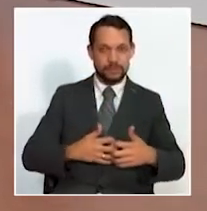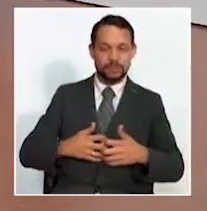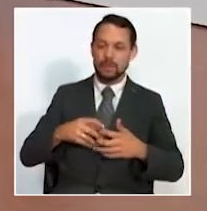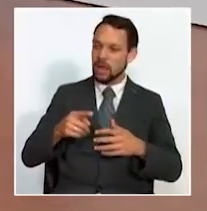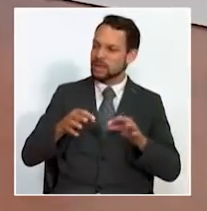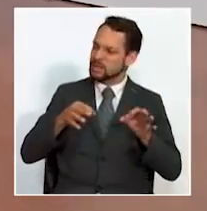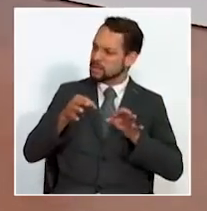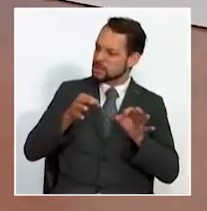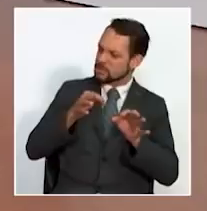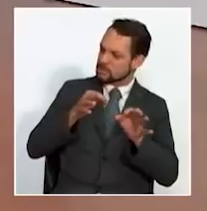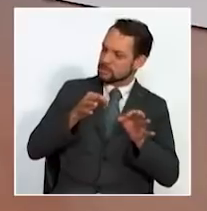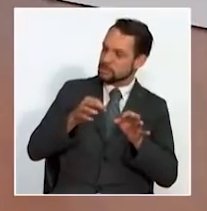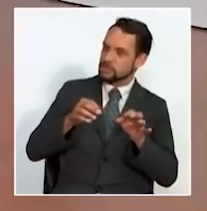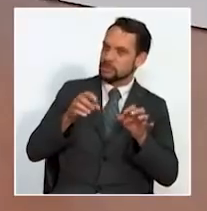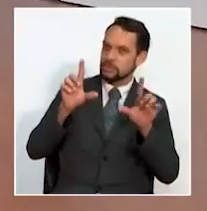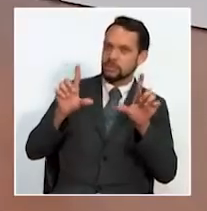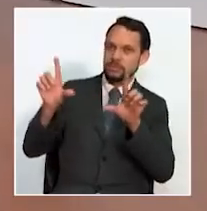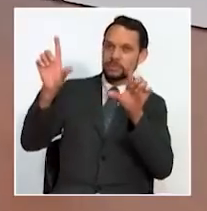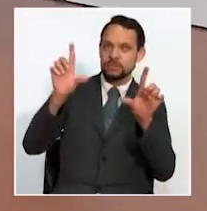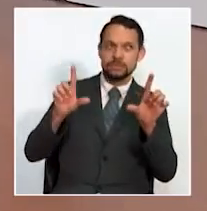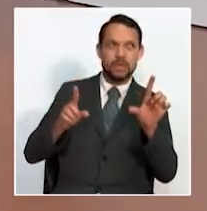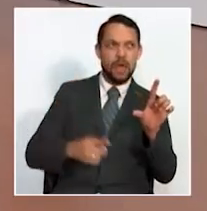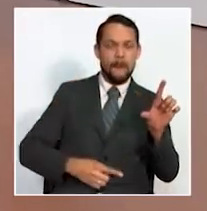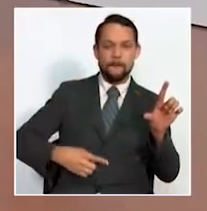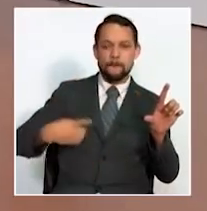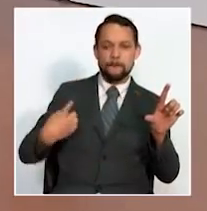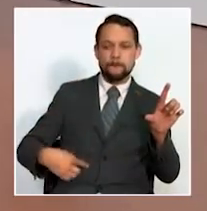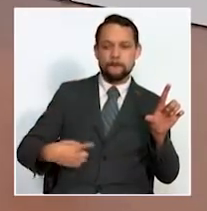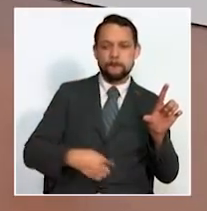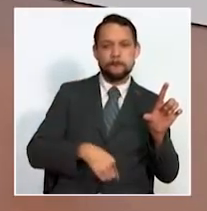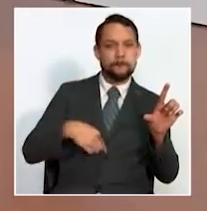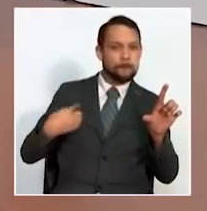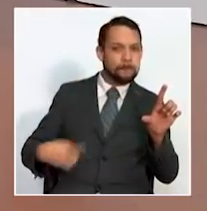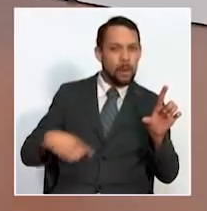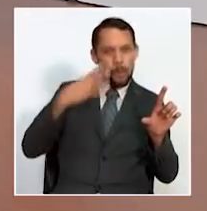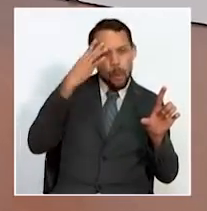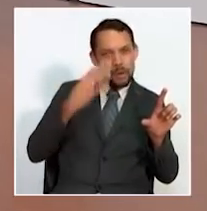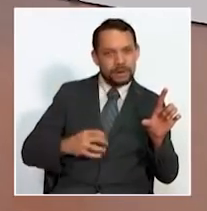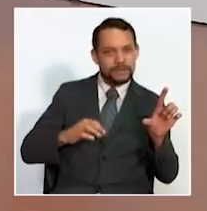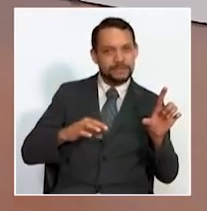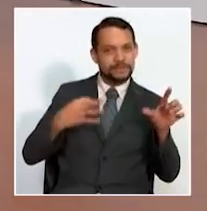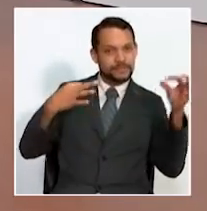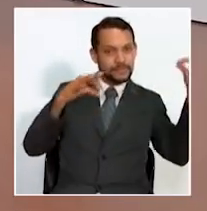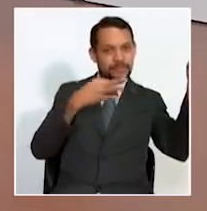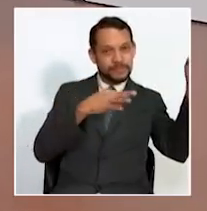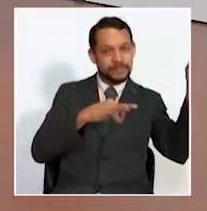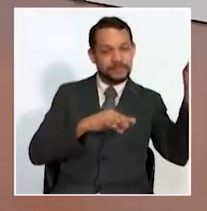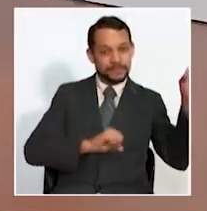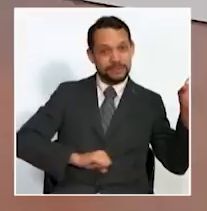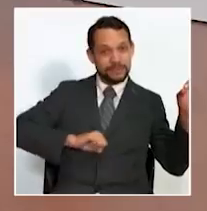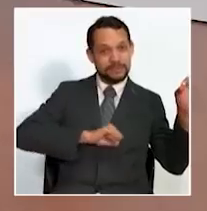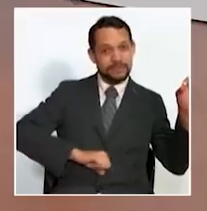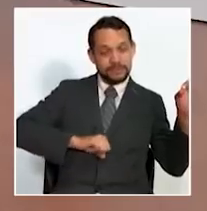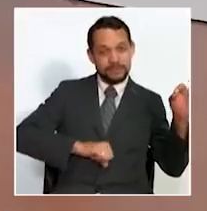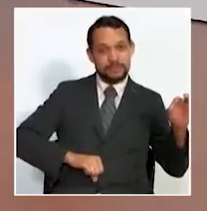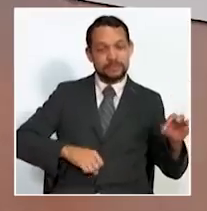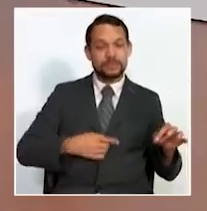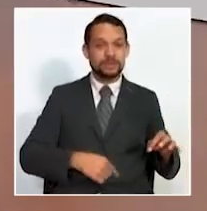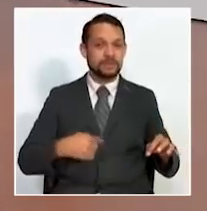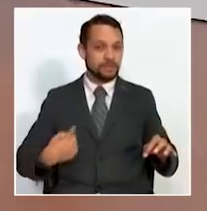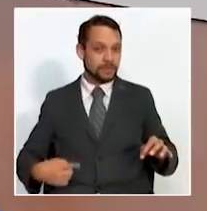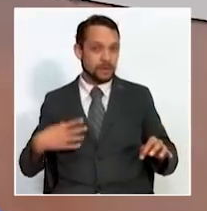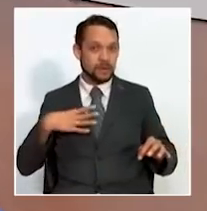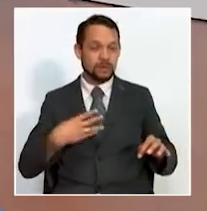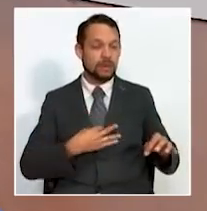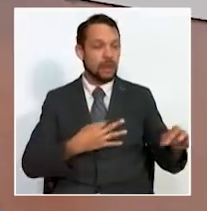esa radiografía de tórax y la gente entienda por qué necesitamos lo que él estaba mostrando ahora con ese modelo, nos toca